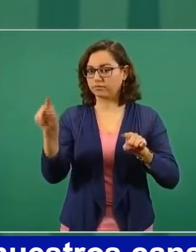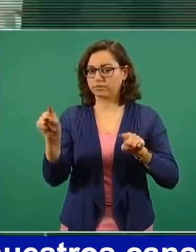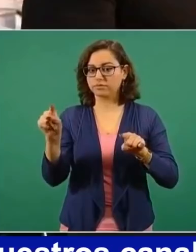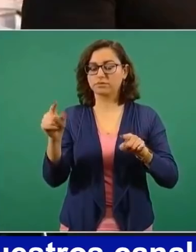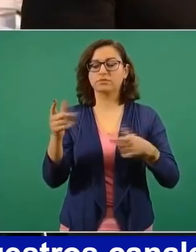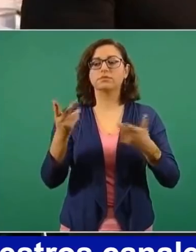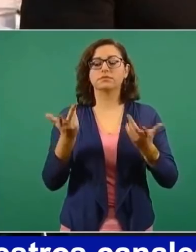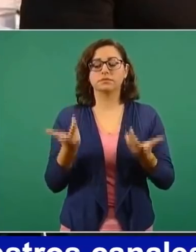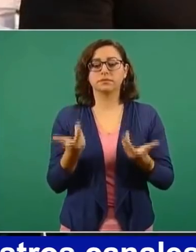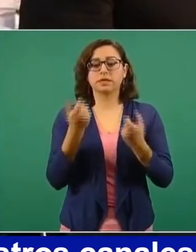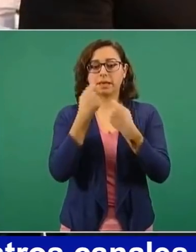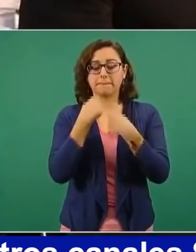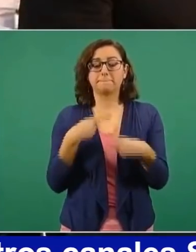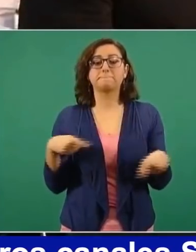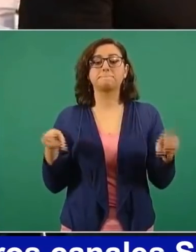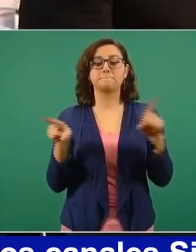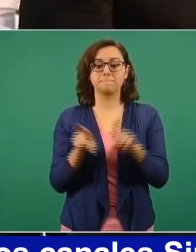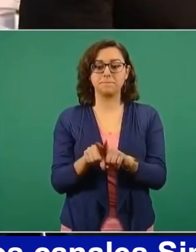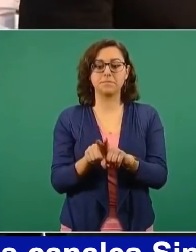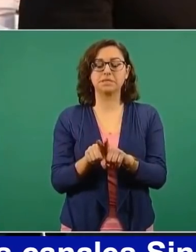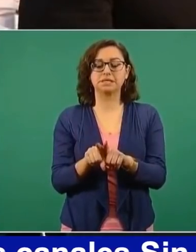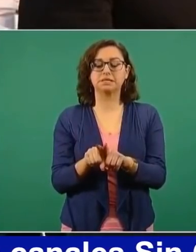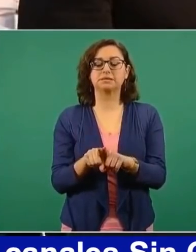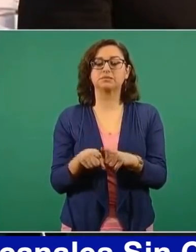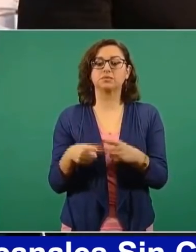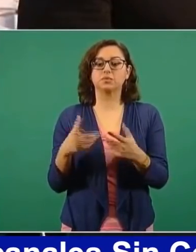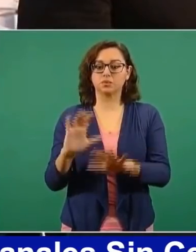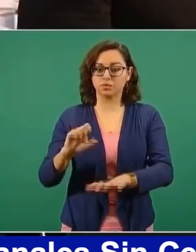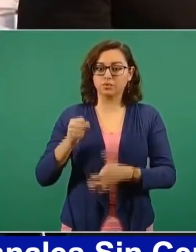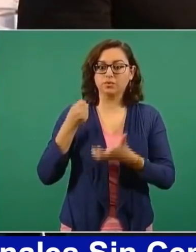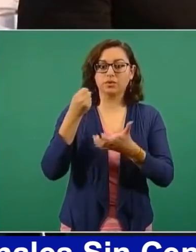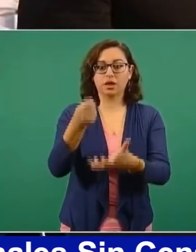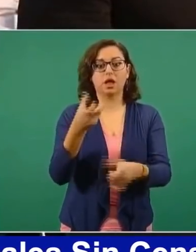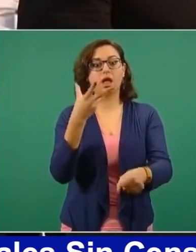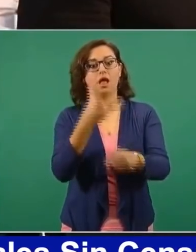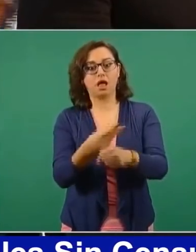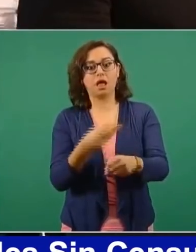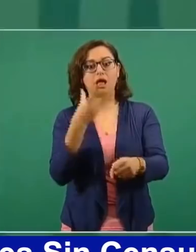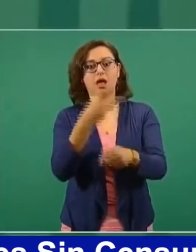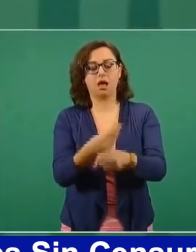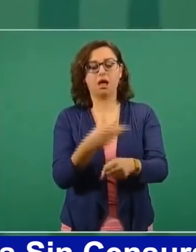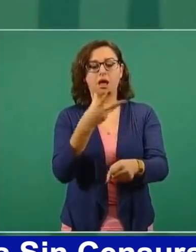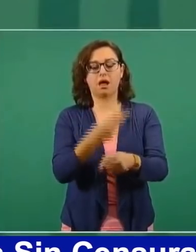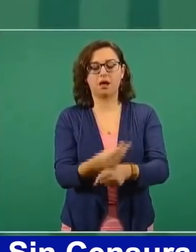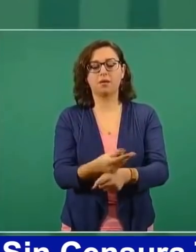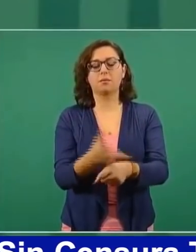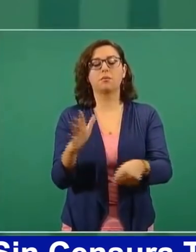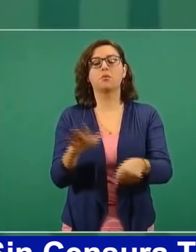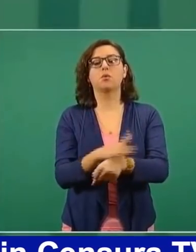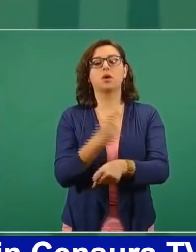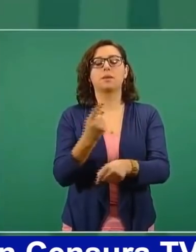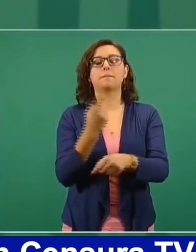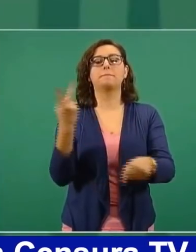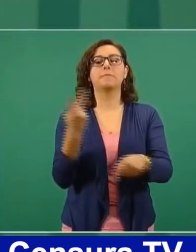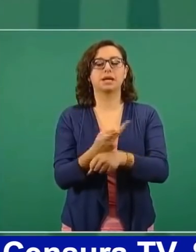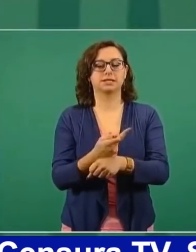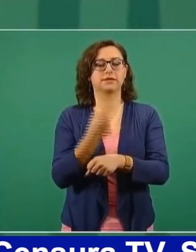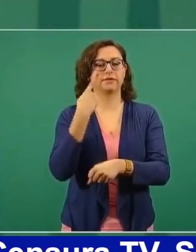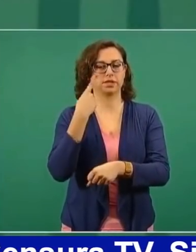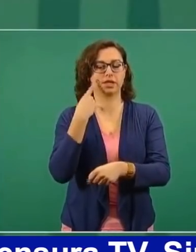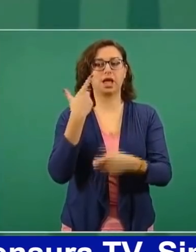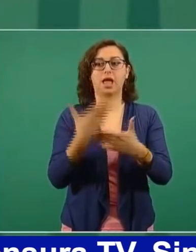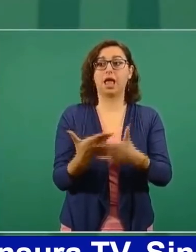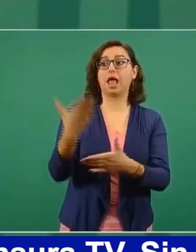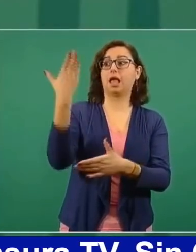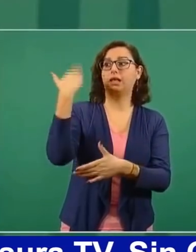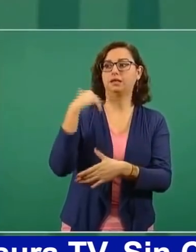invirtió en repararlas, porque esta planta que se pagó en